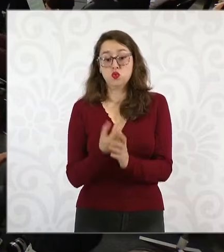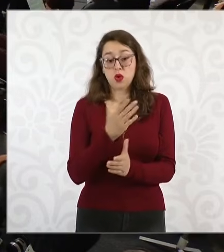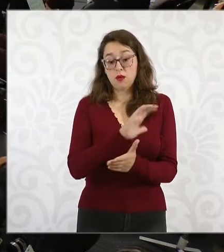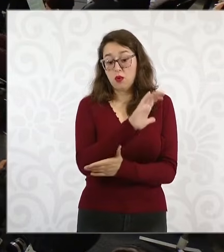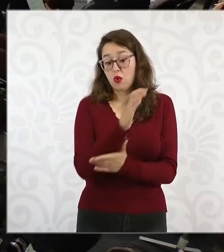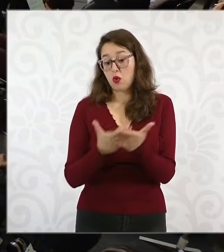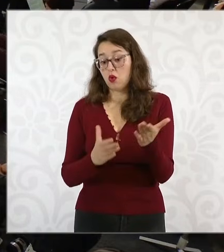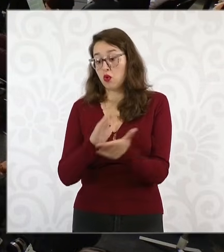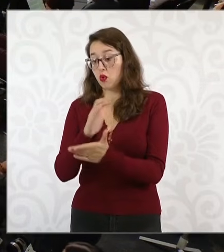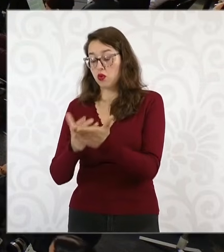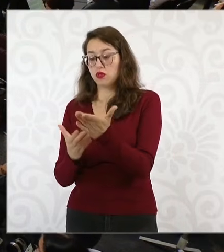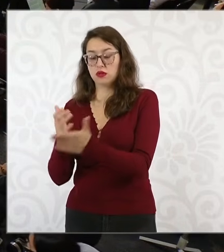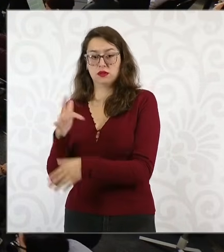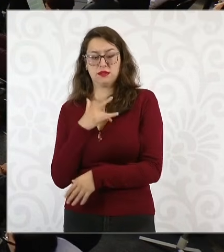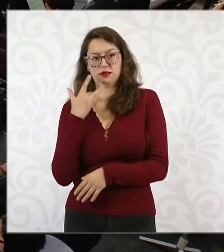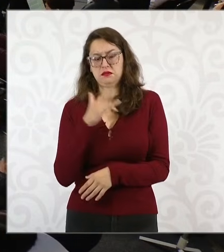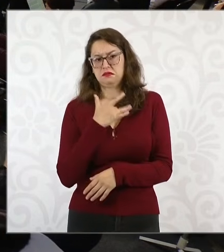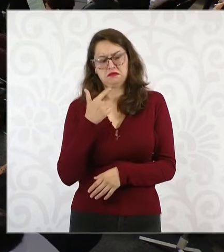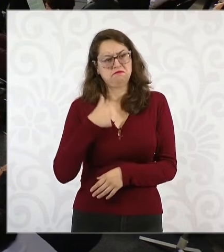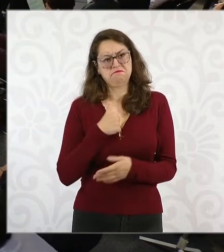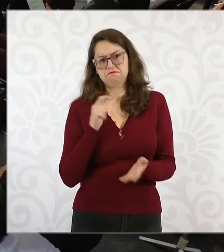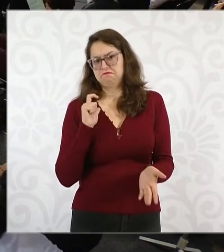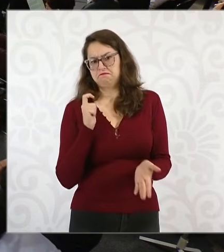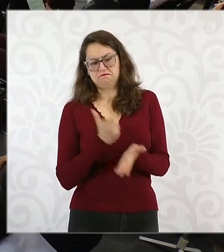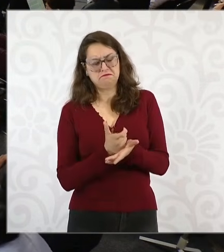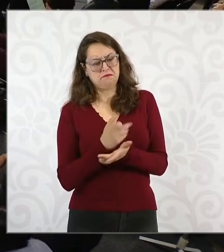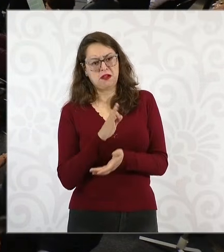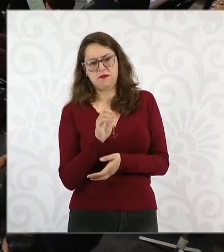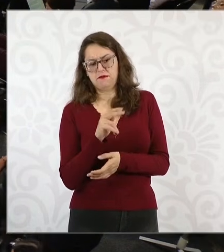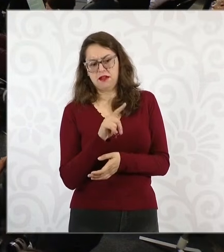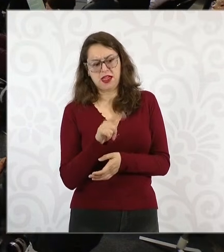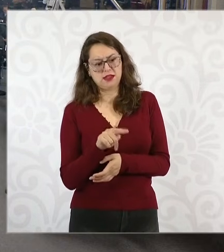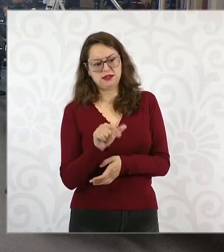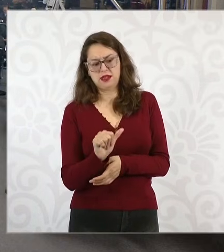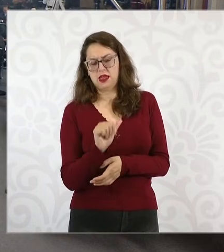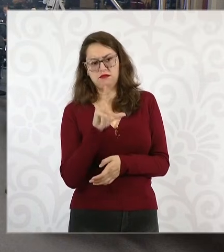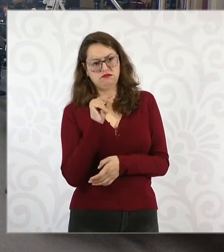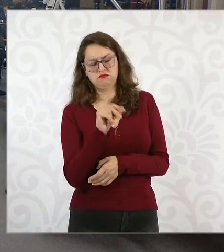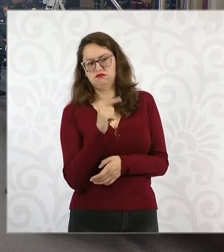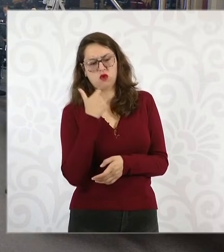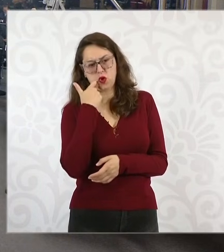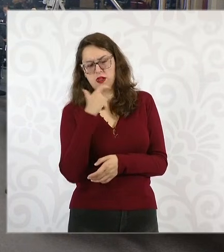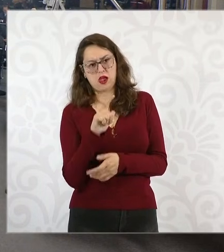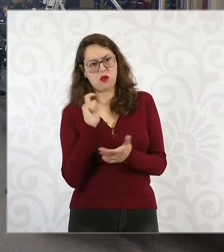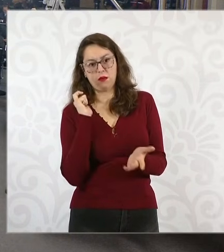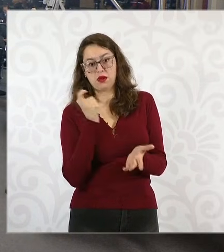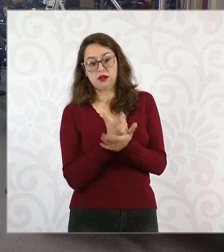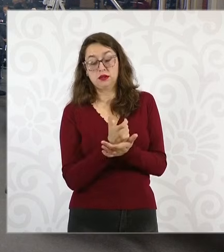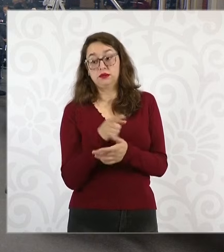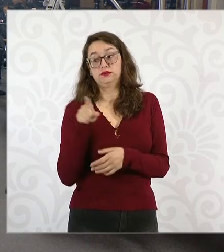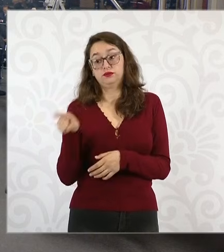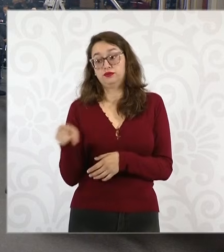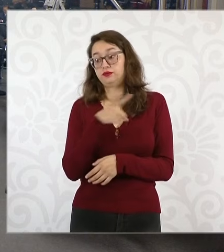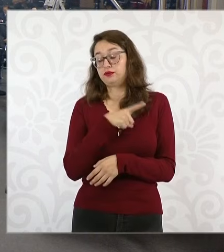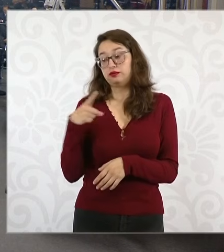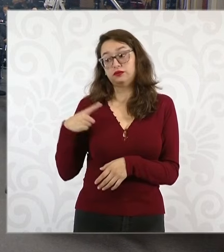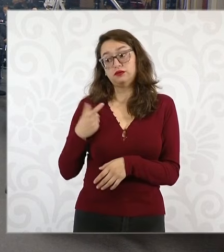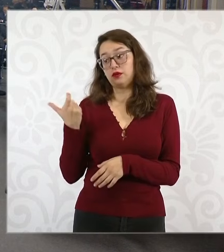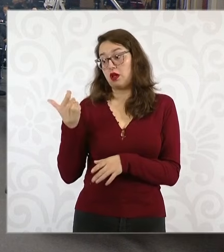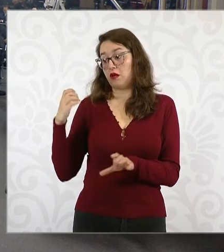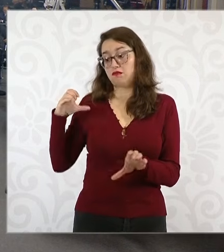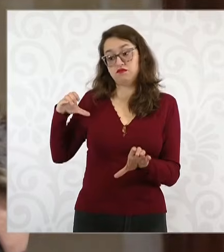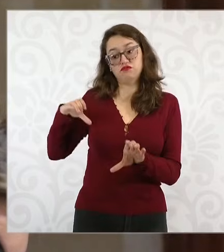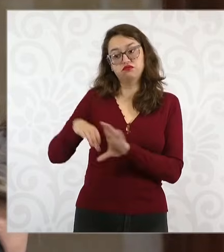quienes deciden no pagar esa fianza, pues se les obliga a hacer un pago que se les devolverá a los 10 años, a ver